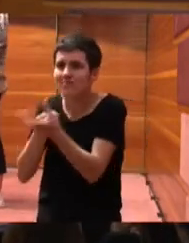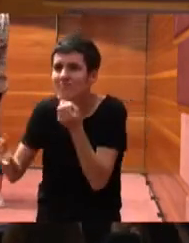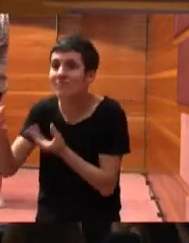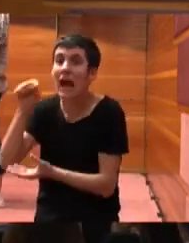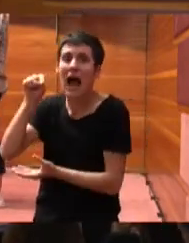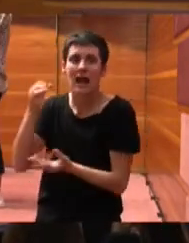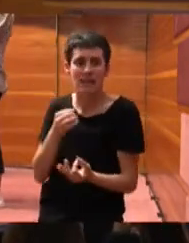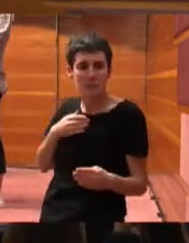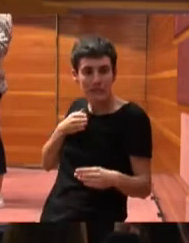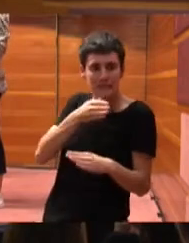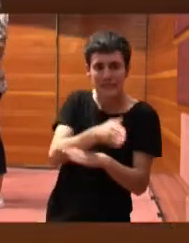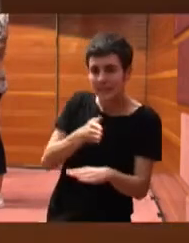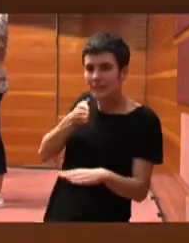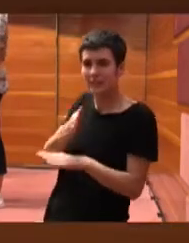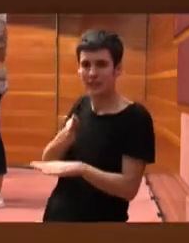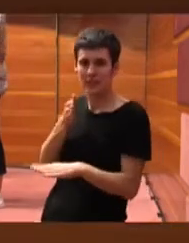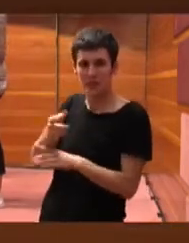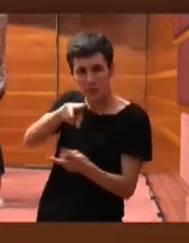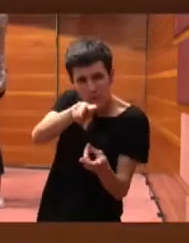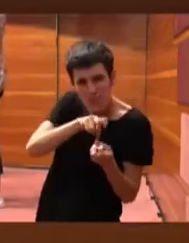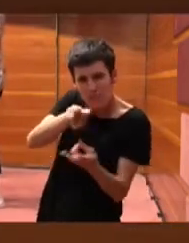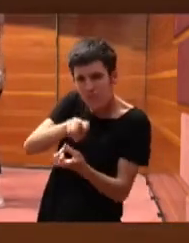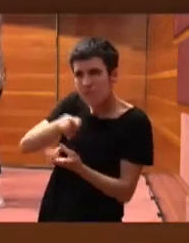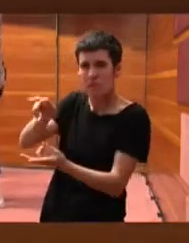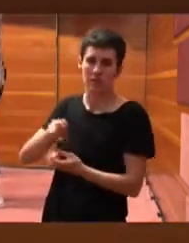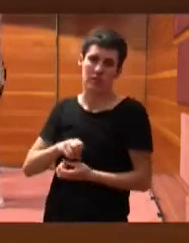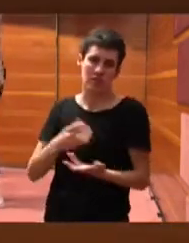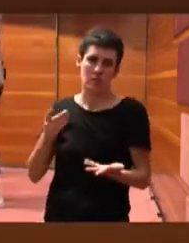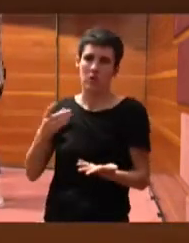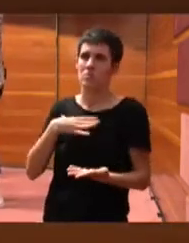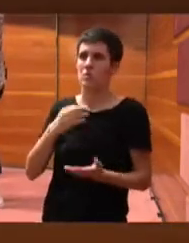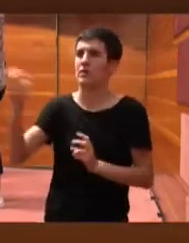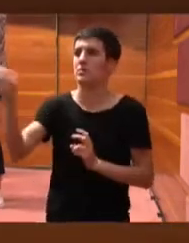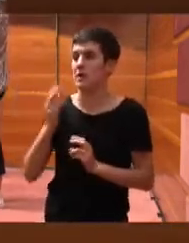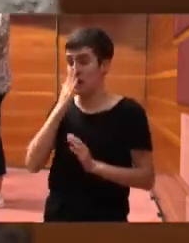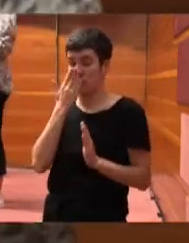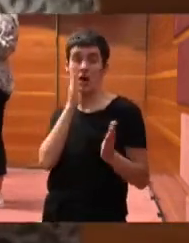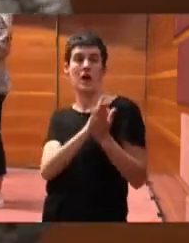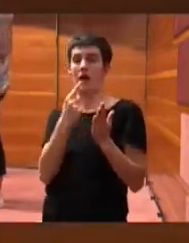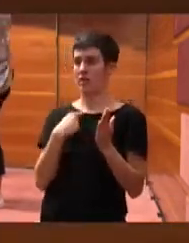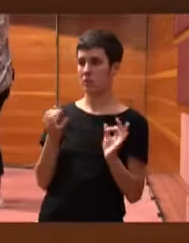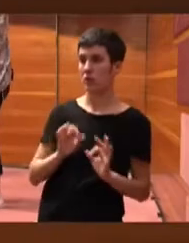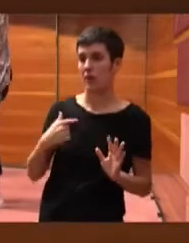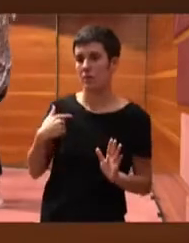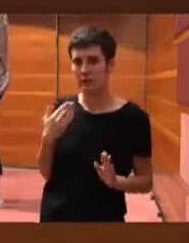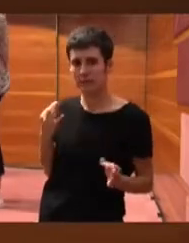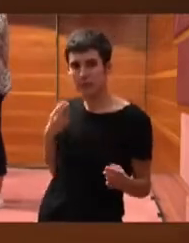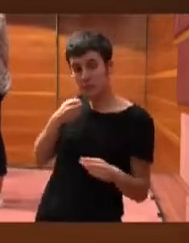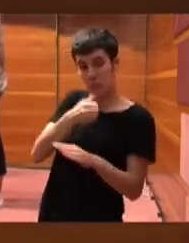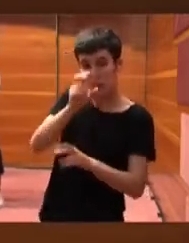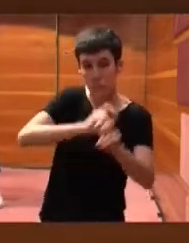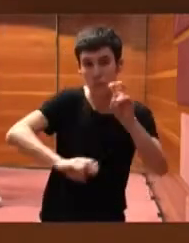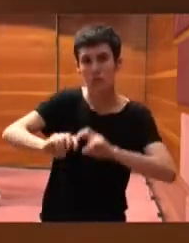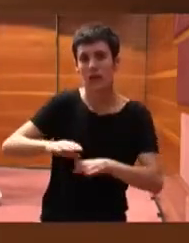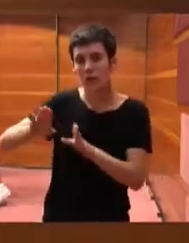captar. Entonces, tenemos que sacar esos datos, aunque no nos lo digan a la cara, que son los datos sociales. Y por último,